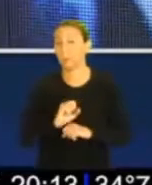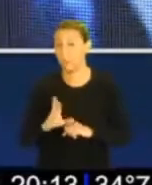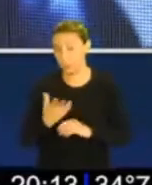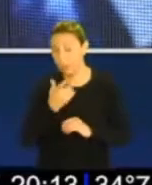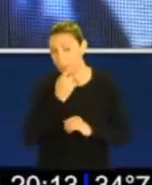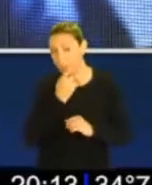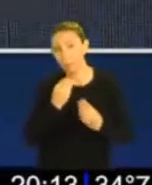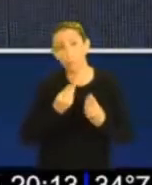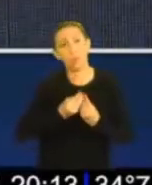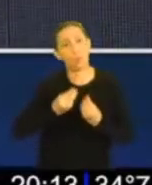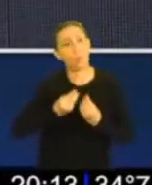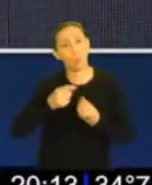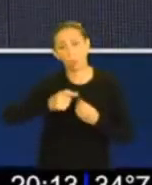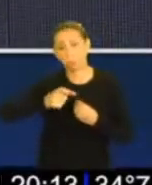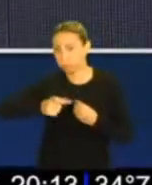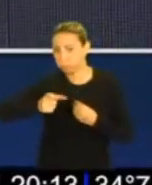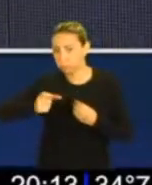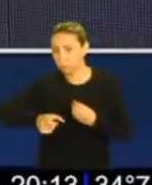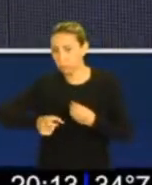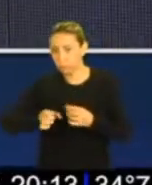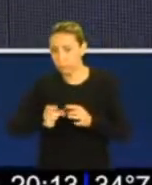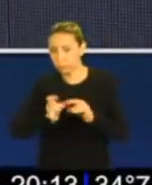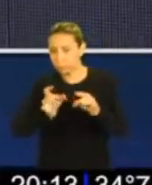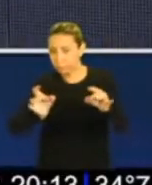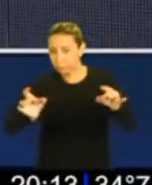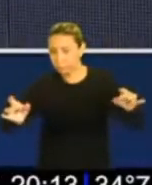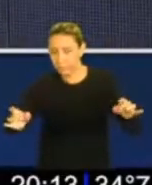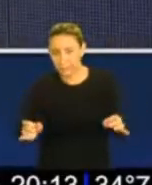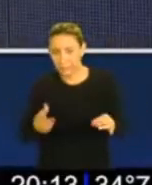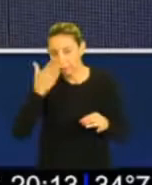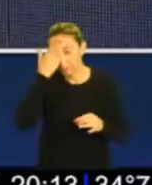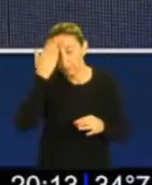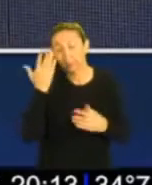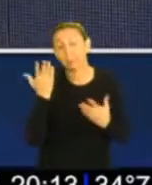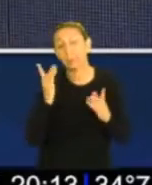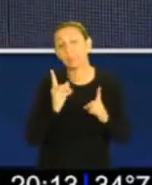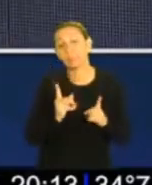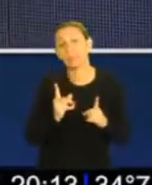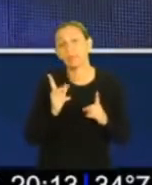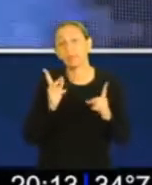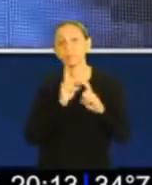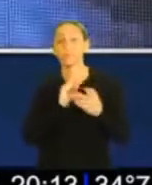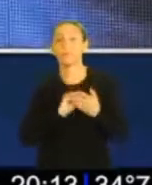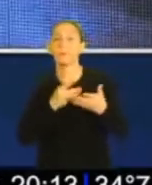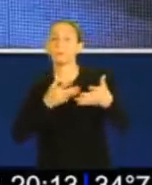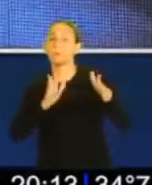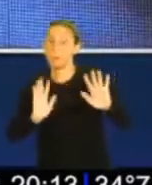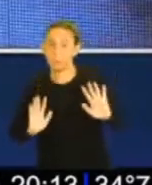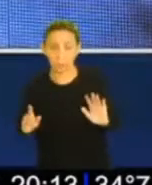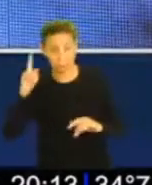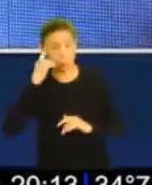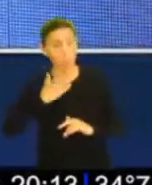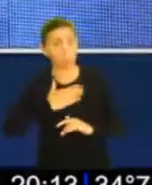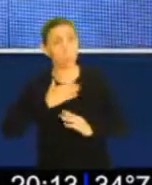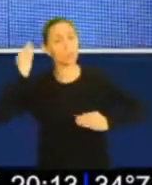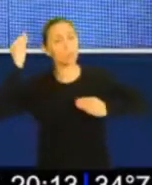Entonces, cuando tenemos mucha gente contagiada, puede ocurrir de que podamos tener más complicaciones. Así que yo creo que sí,